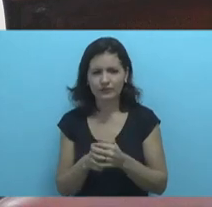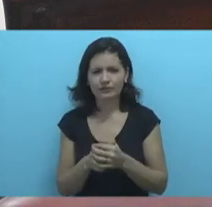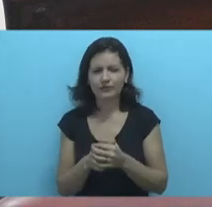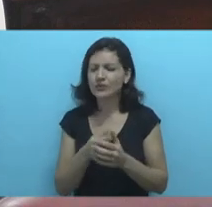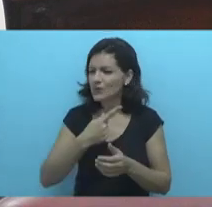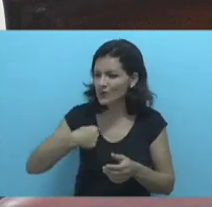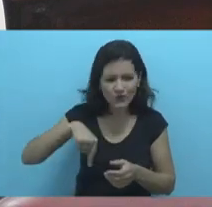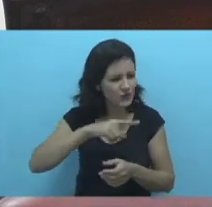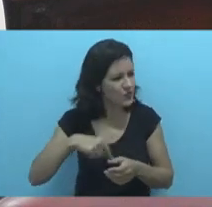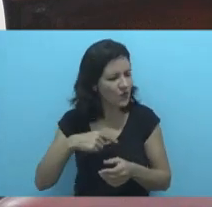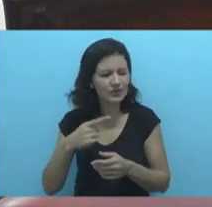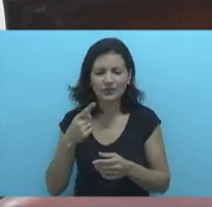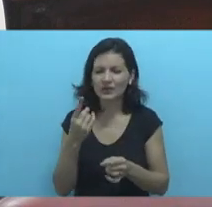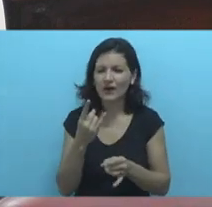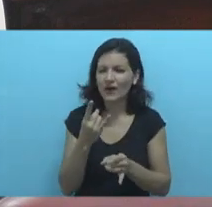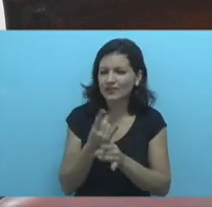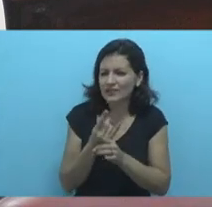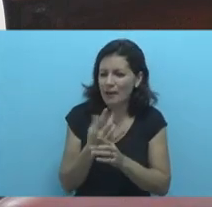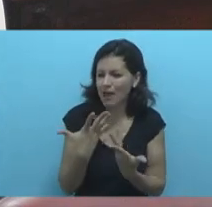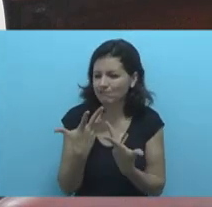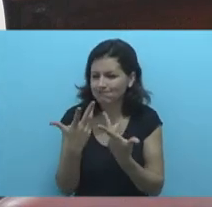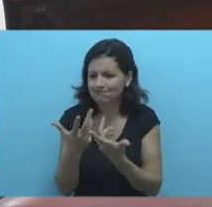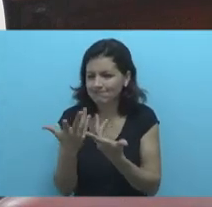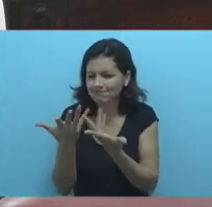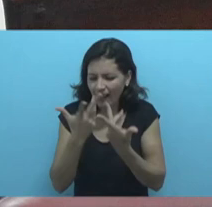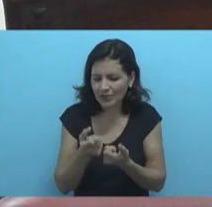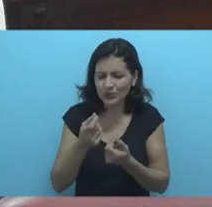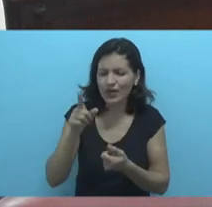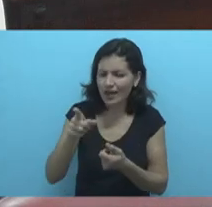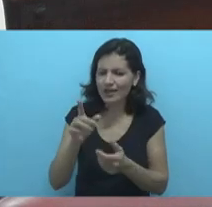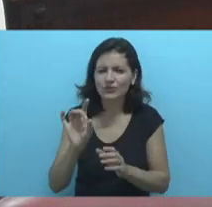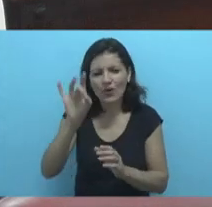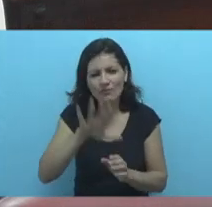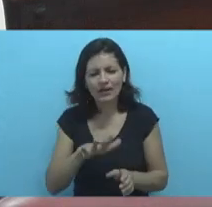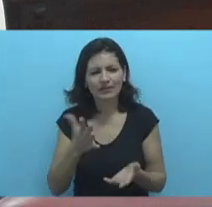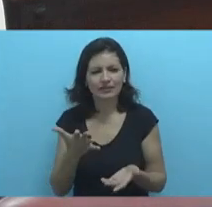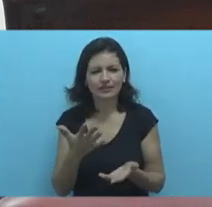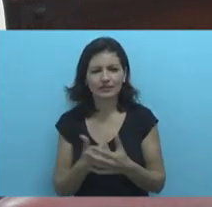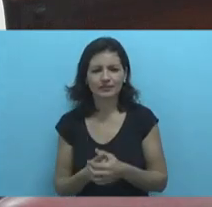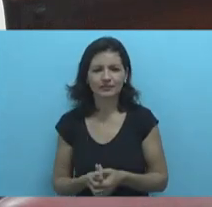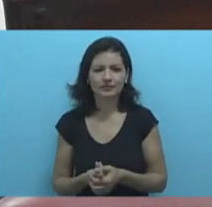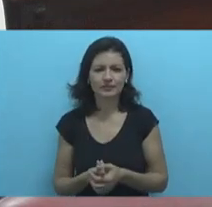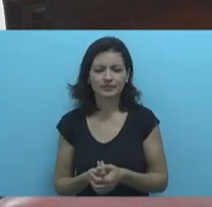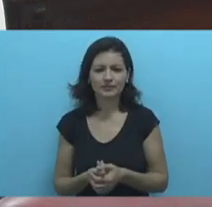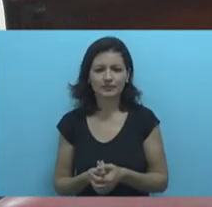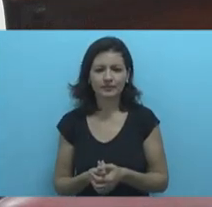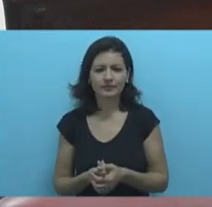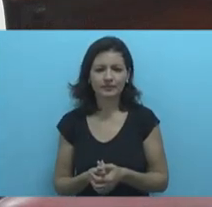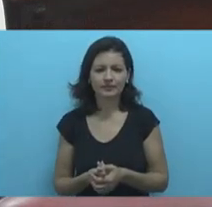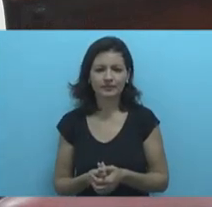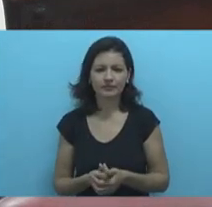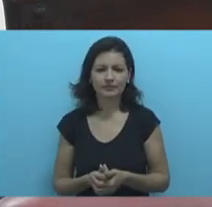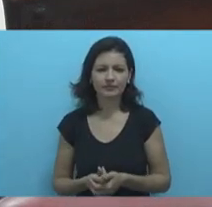todos nosotros nos contenía su mirada integradora y de largo plazo, que solo él sintetizaba.